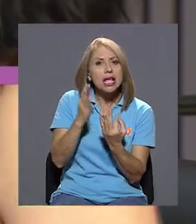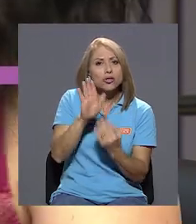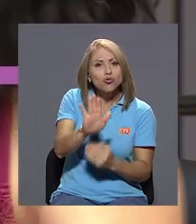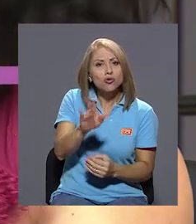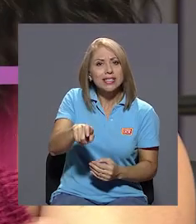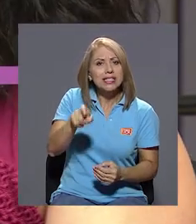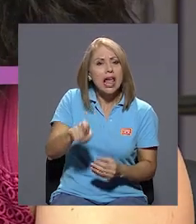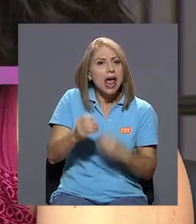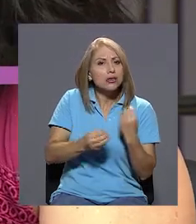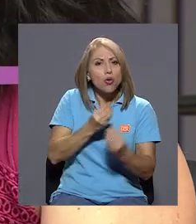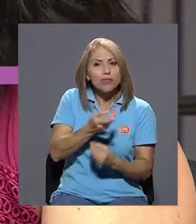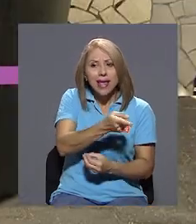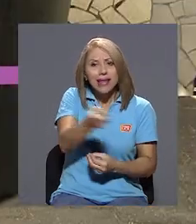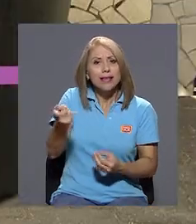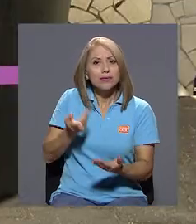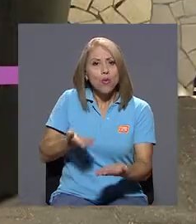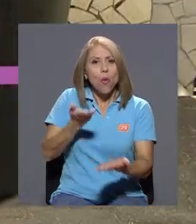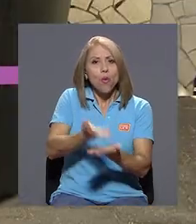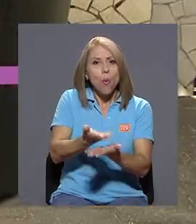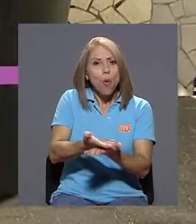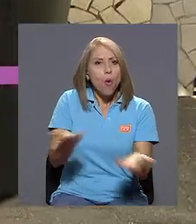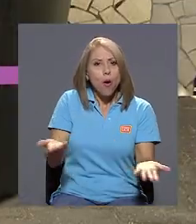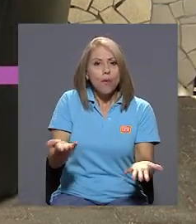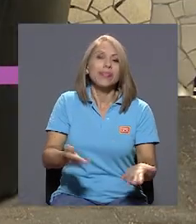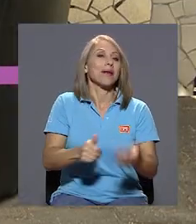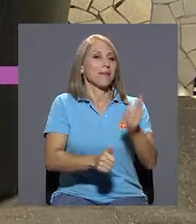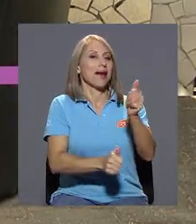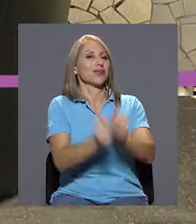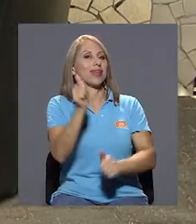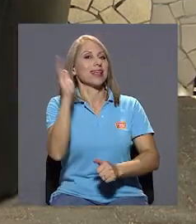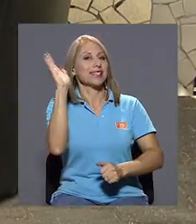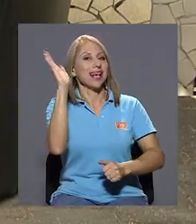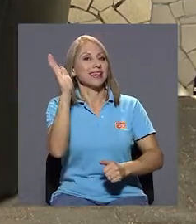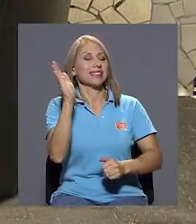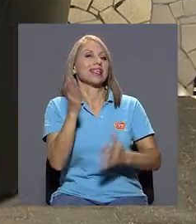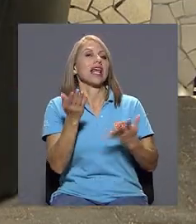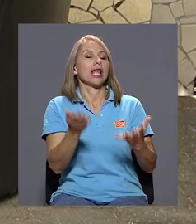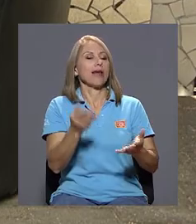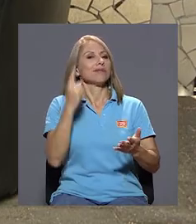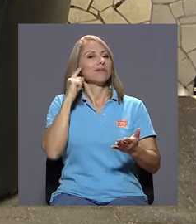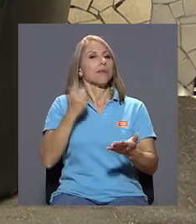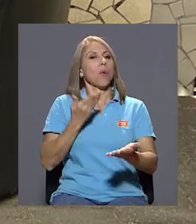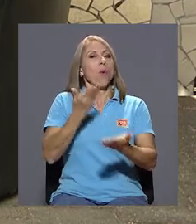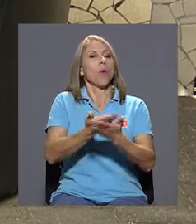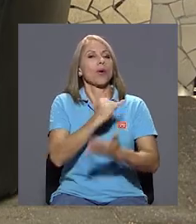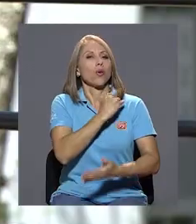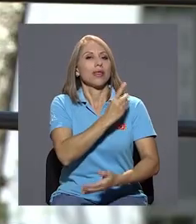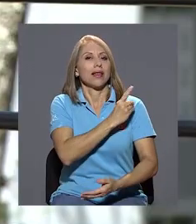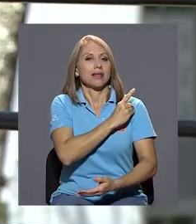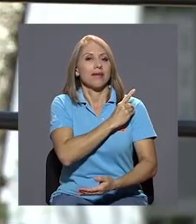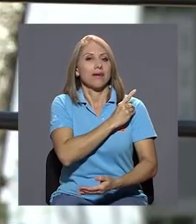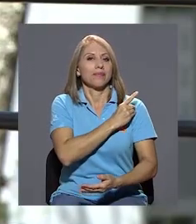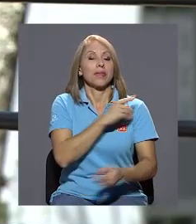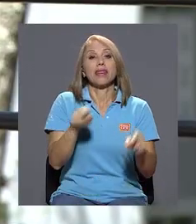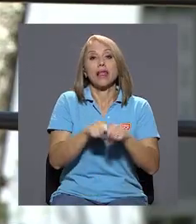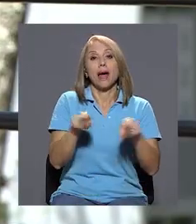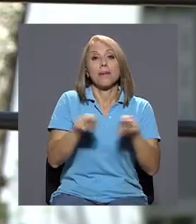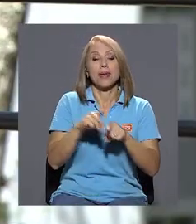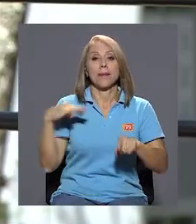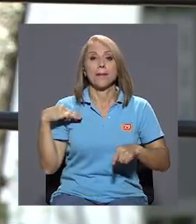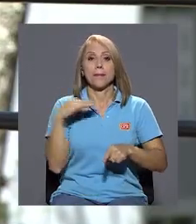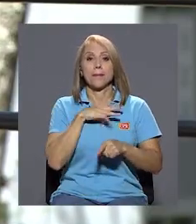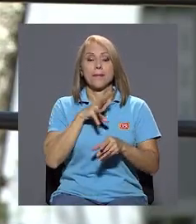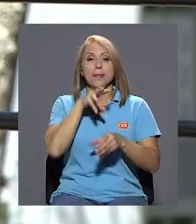propuestas, por ejemplo, por las mismas... Sí, claro, bueno, la mayoría han salido de parte de junta directiva, algunos incluso por